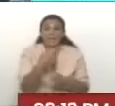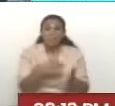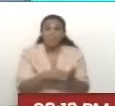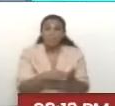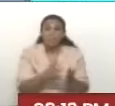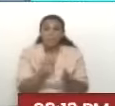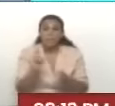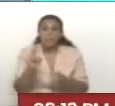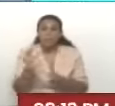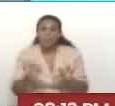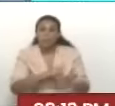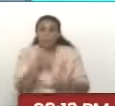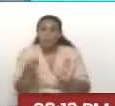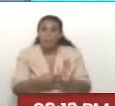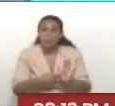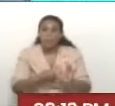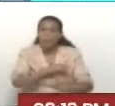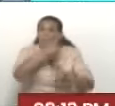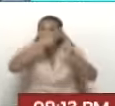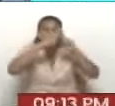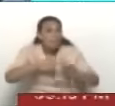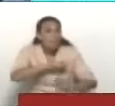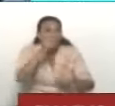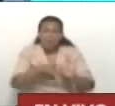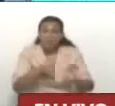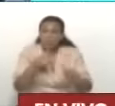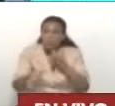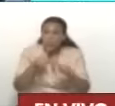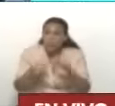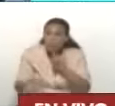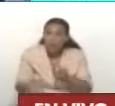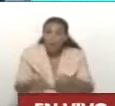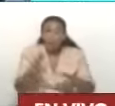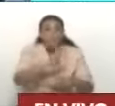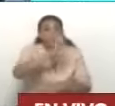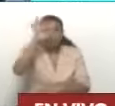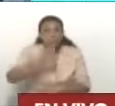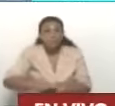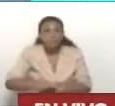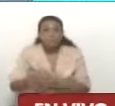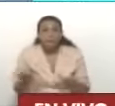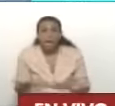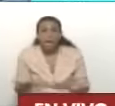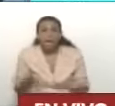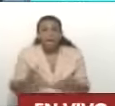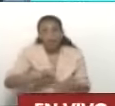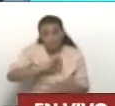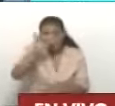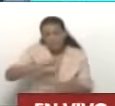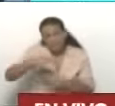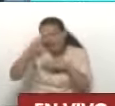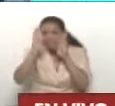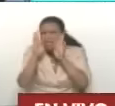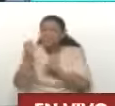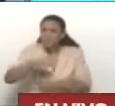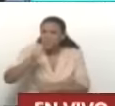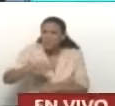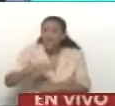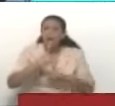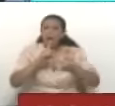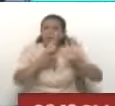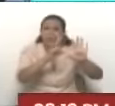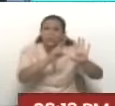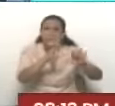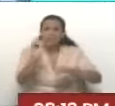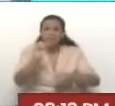32.028, completos. Tienen un porcentaje, han elevado el porcentaje a un